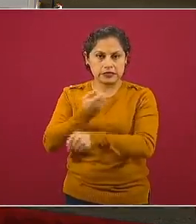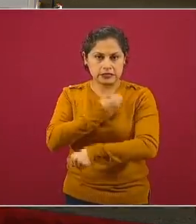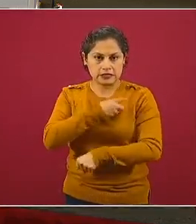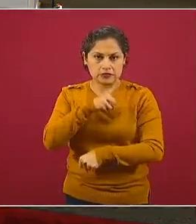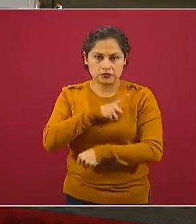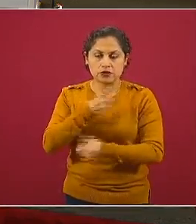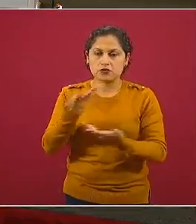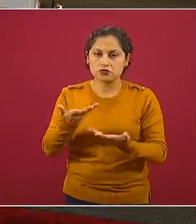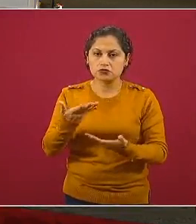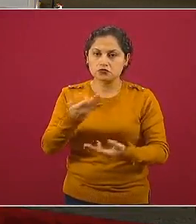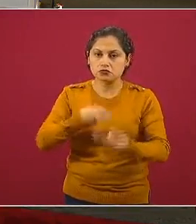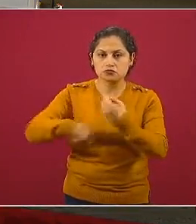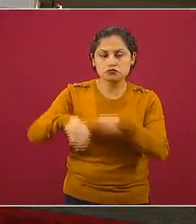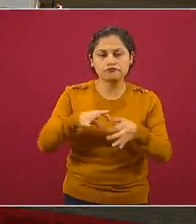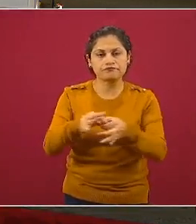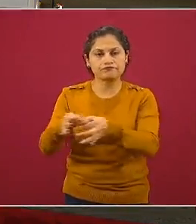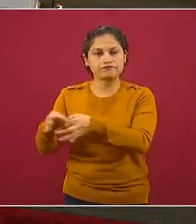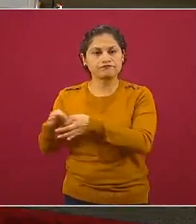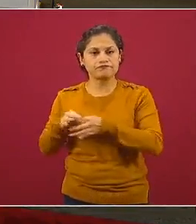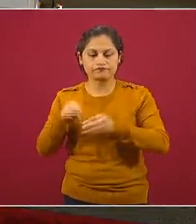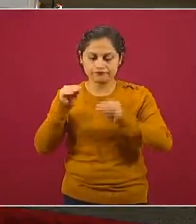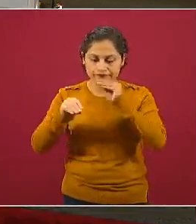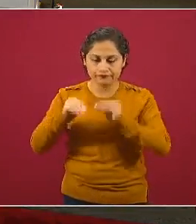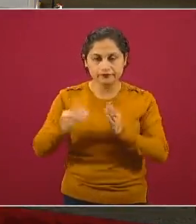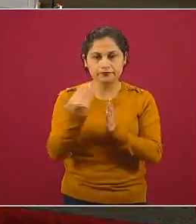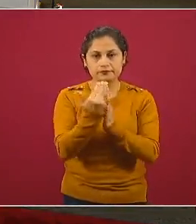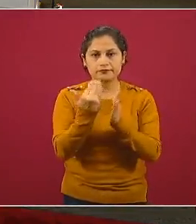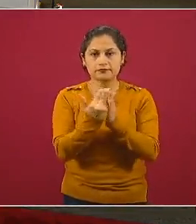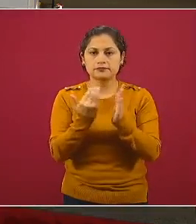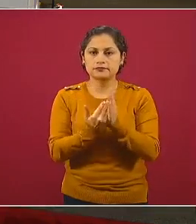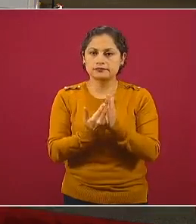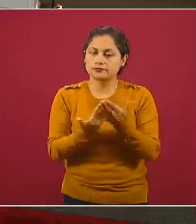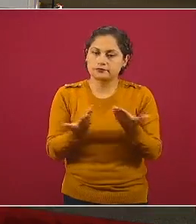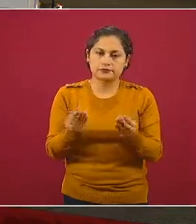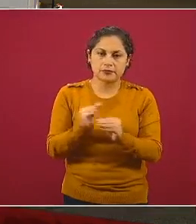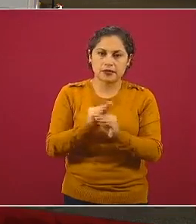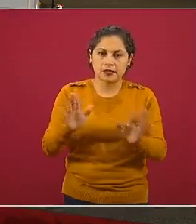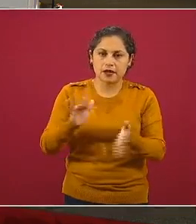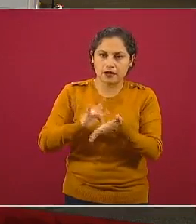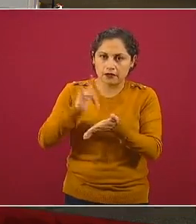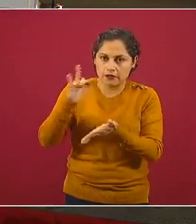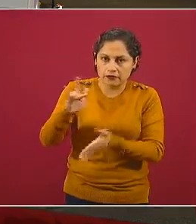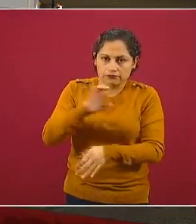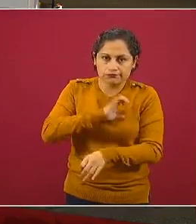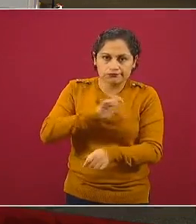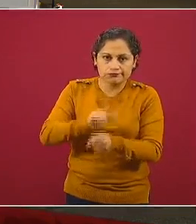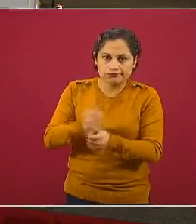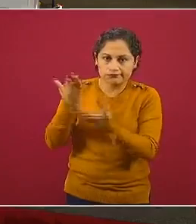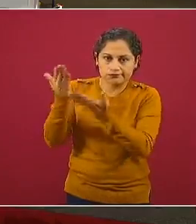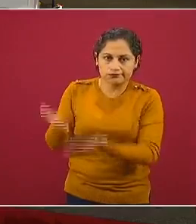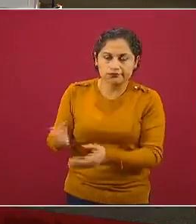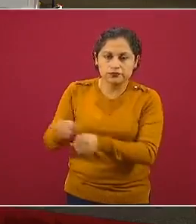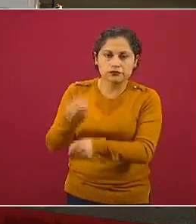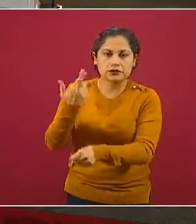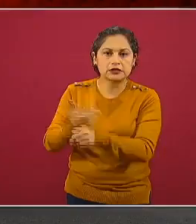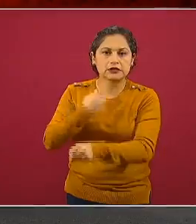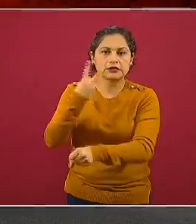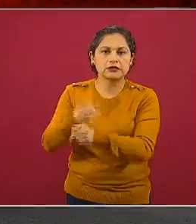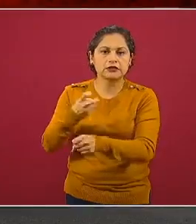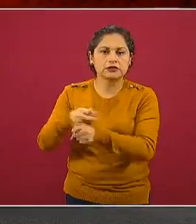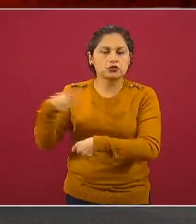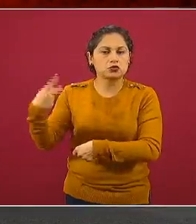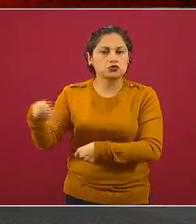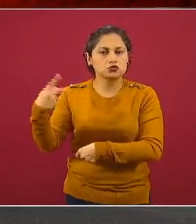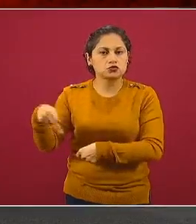logramos sacar este protocolo, y muy especialmente pues al señor subsecretario, que es todo un profesional en la materia y que ha demostrado una